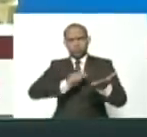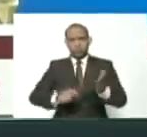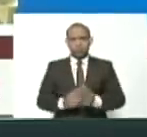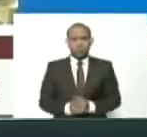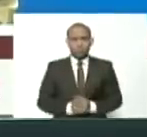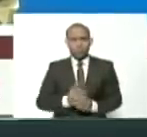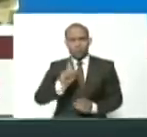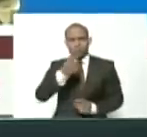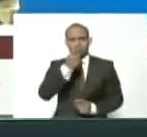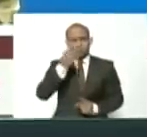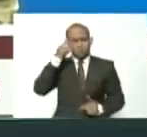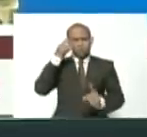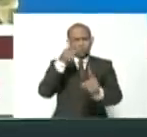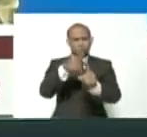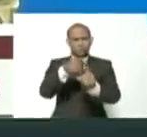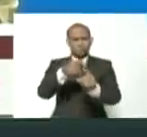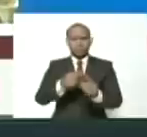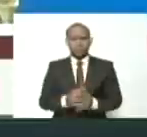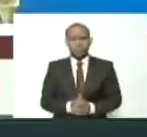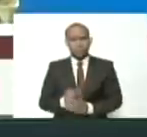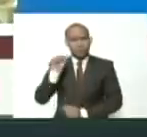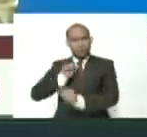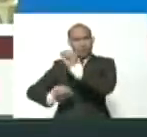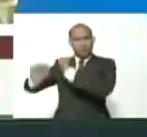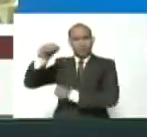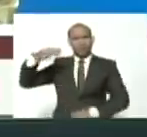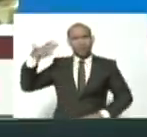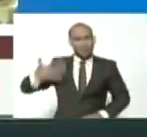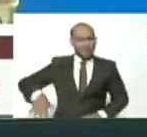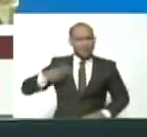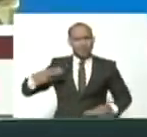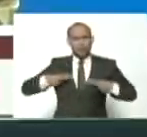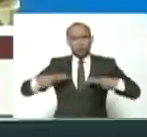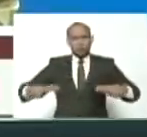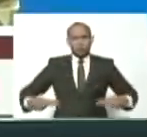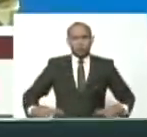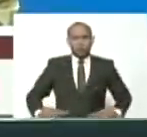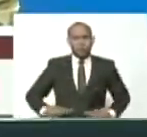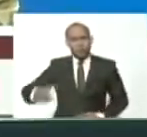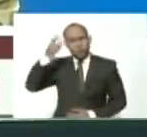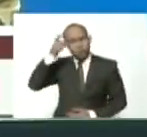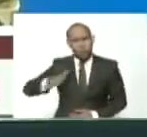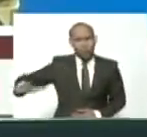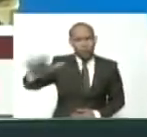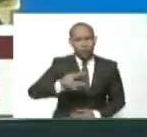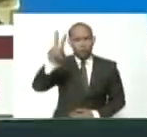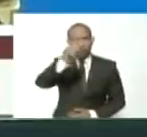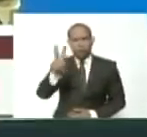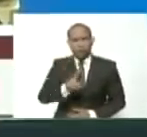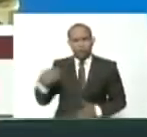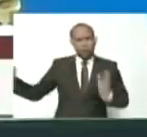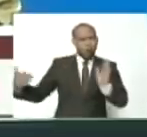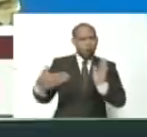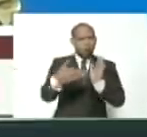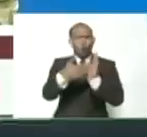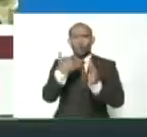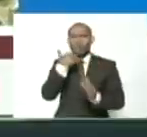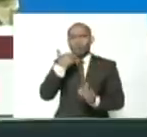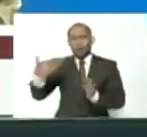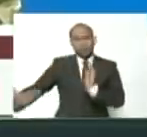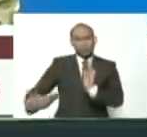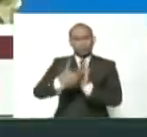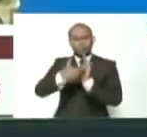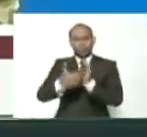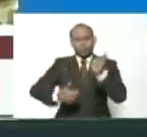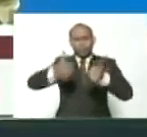la primera dirección, defender los derechos humanos del pueblo de Venezuela contra cualquier abuso de